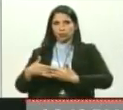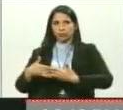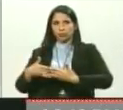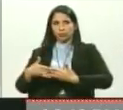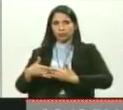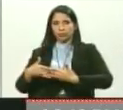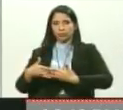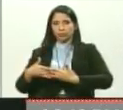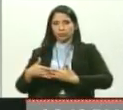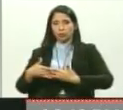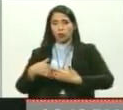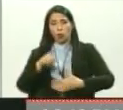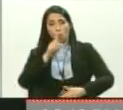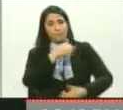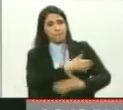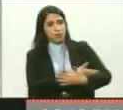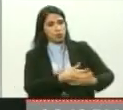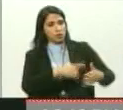Presidente,